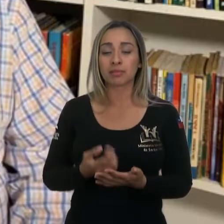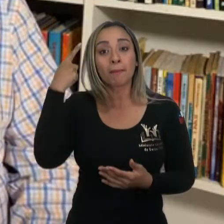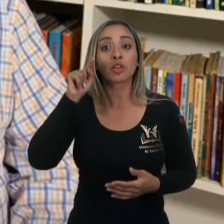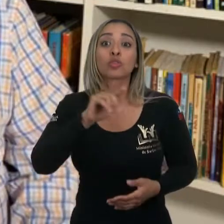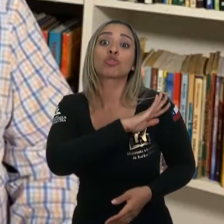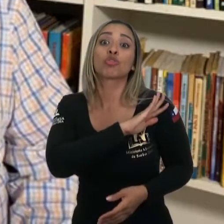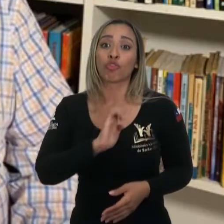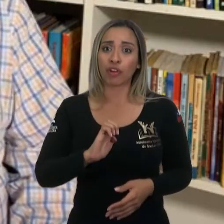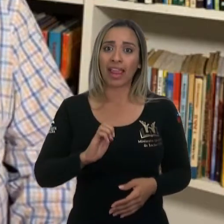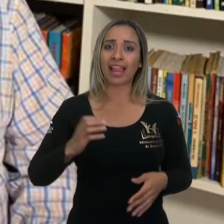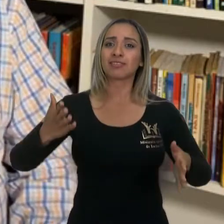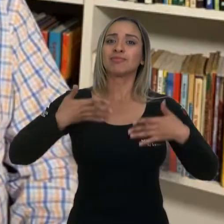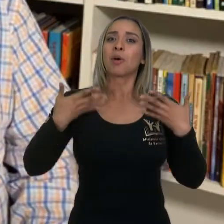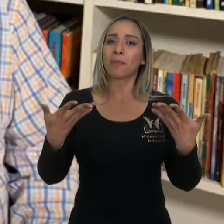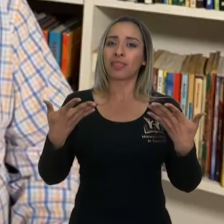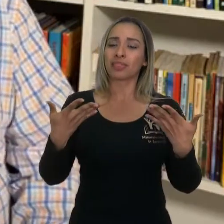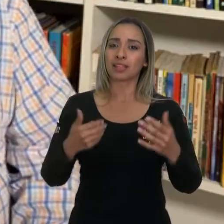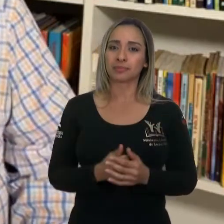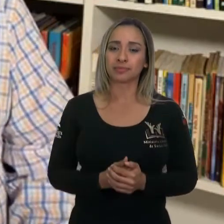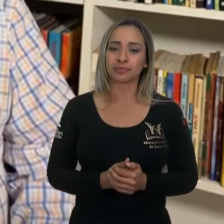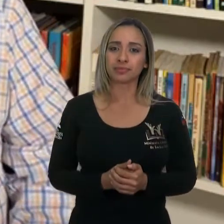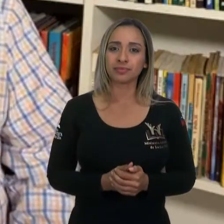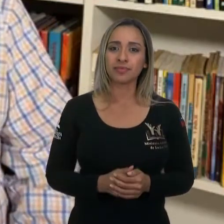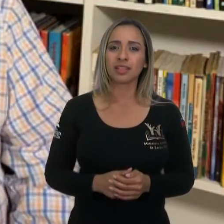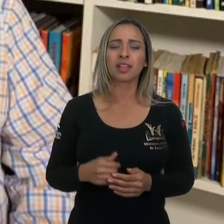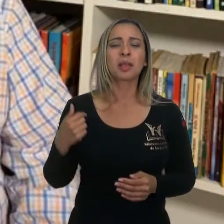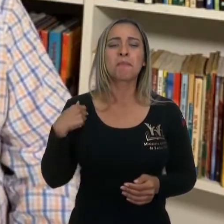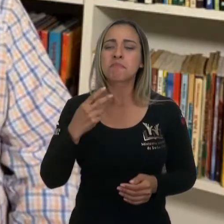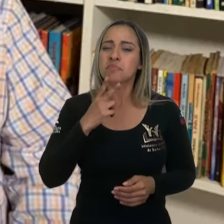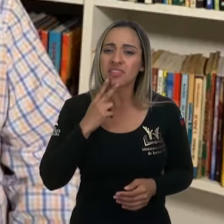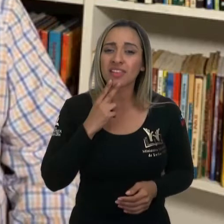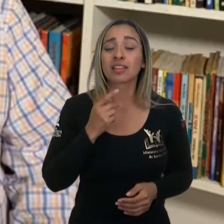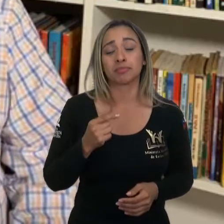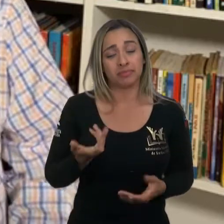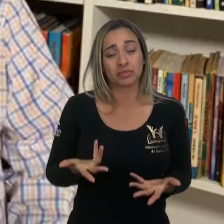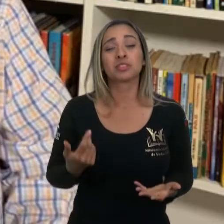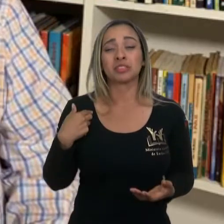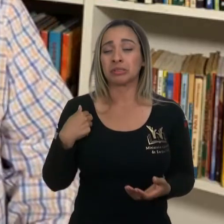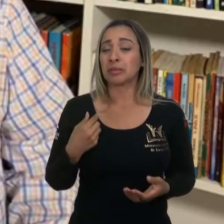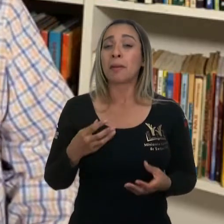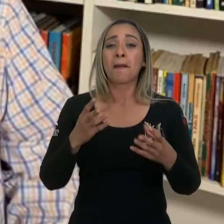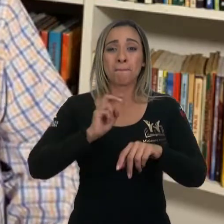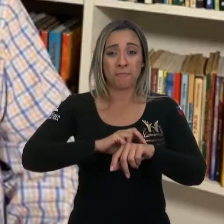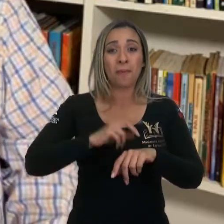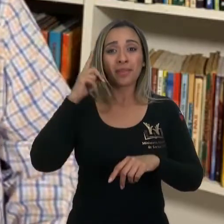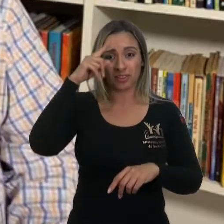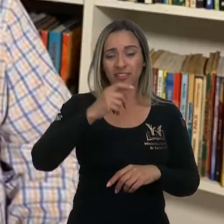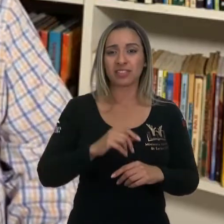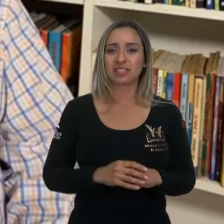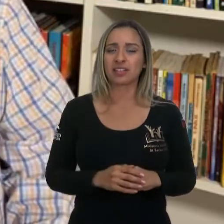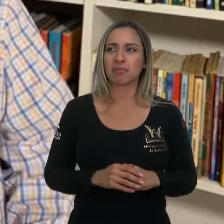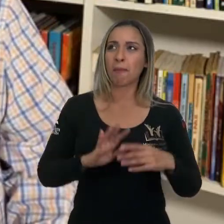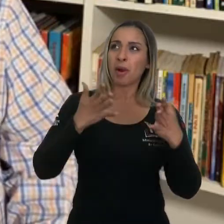crecido con toda seguridad. A lo largo de mi vida he enfrentado momentos difíciles. Yo me acuerdo que tenía